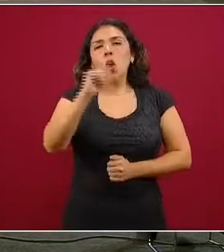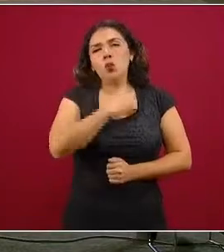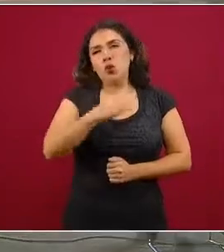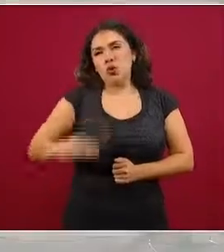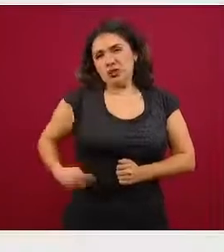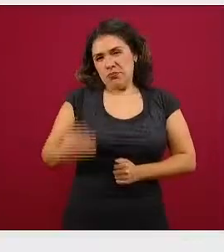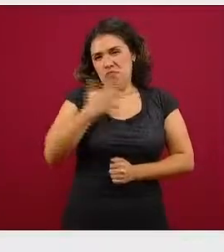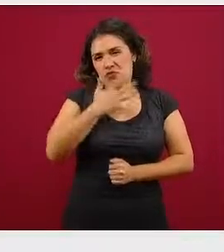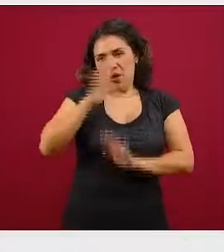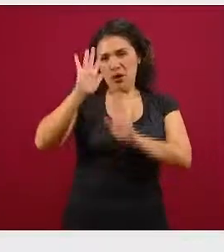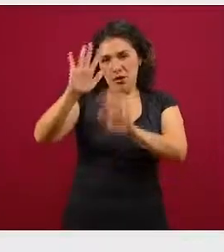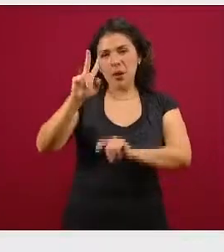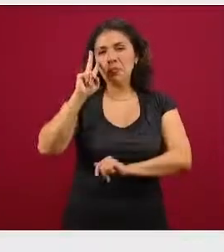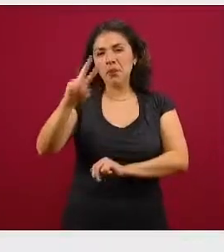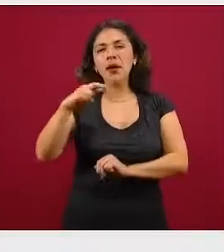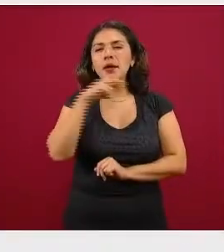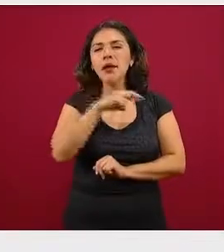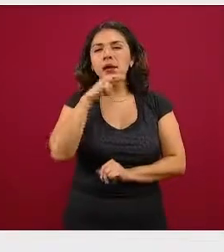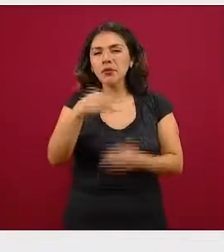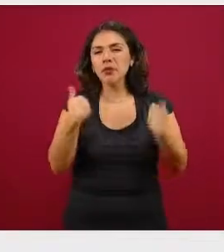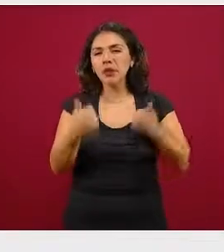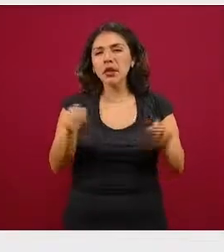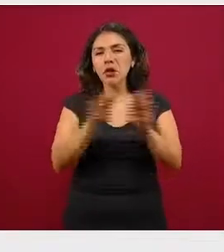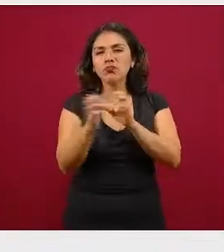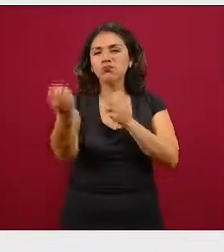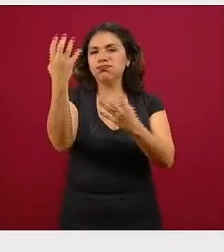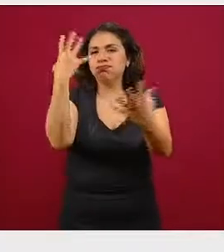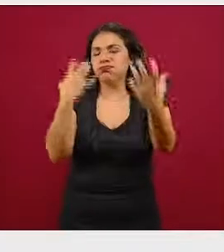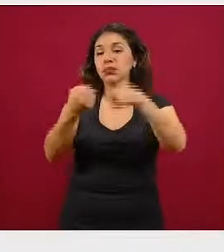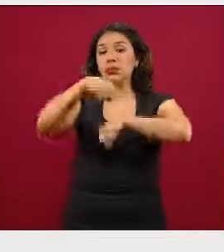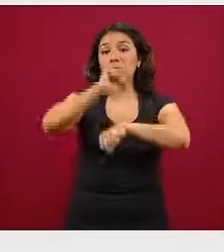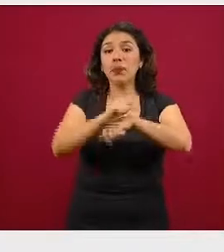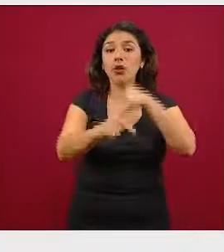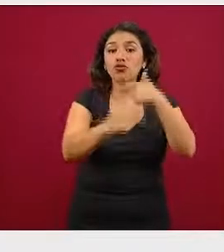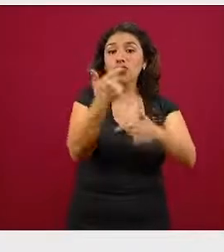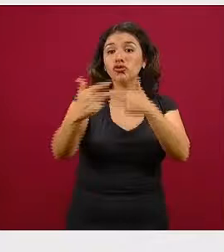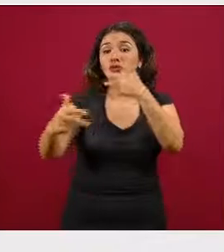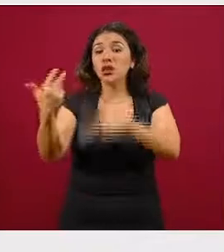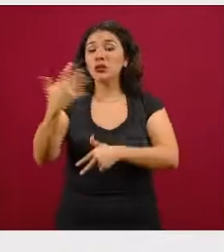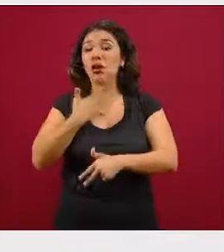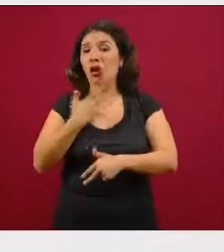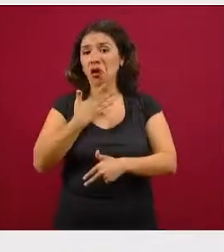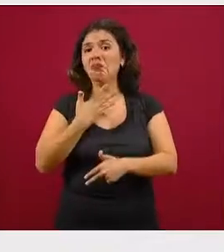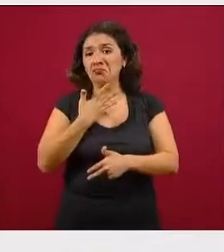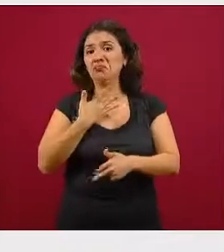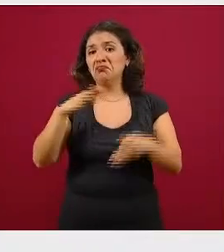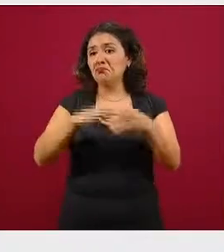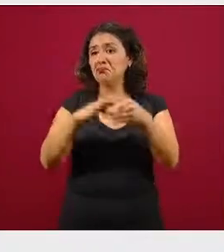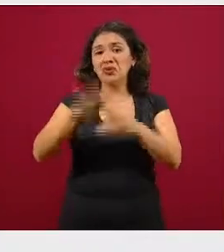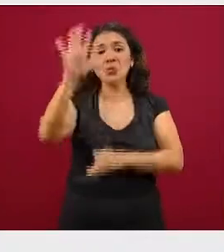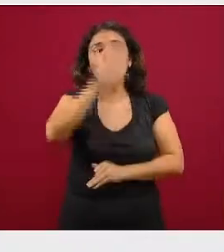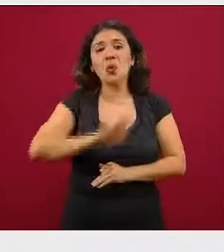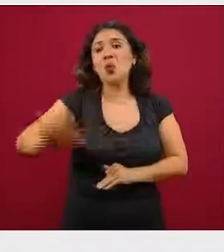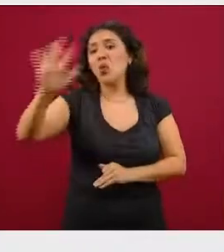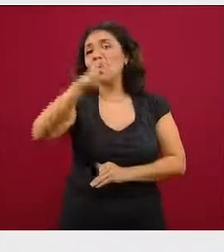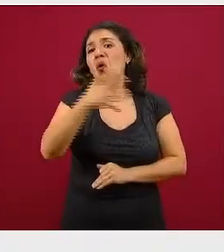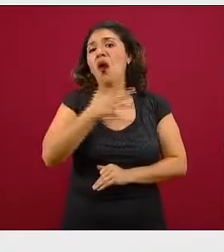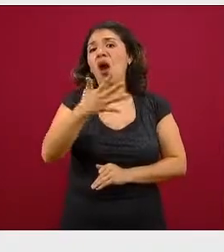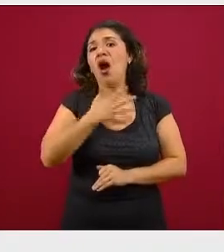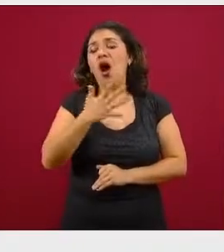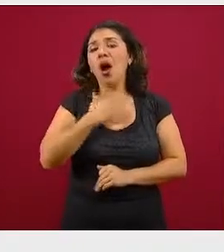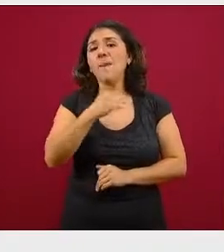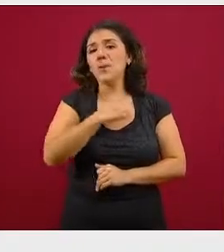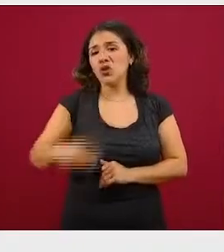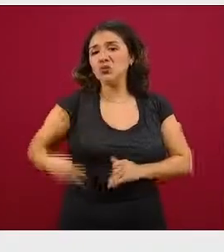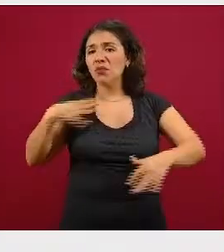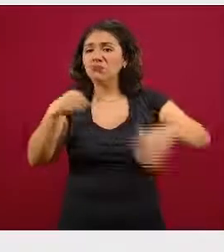municipios, así que vamos a ver claramente cómo ya para la semana 12-13 prácticamente se habían dado casos en todos los municipios,